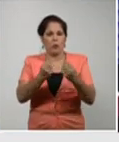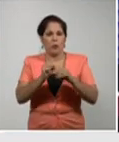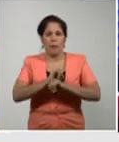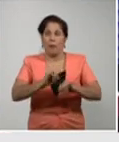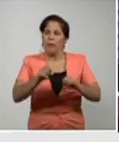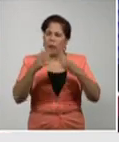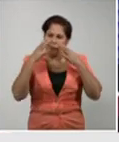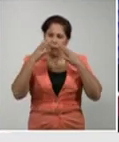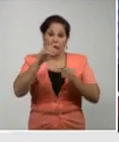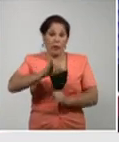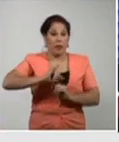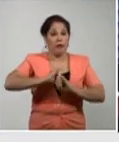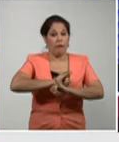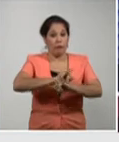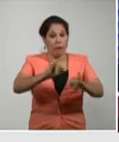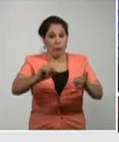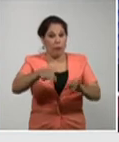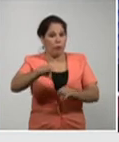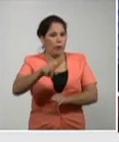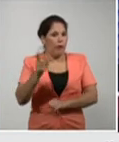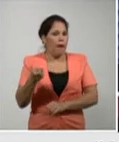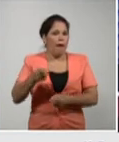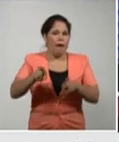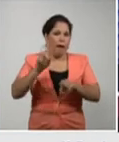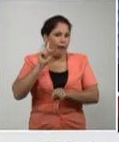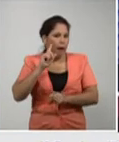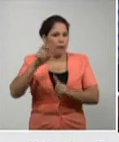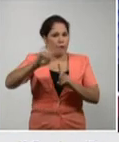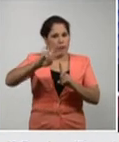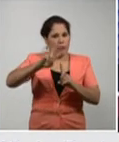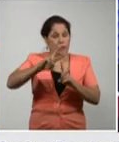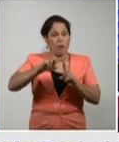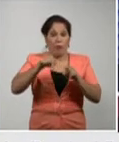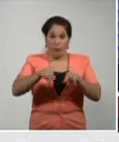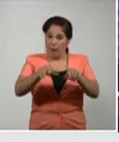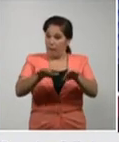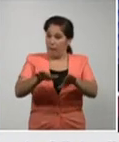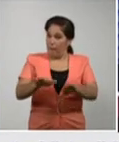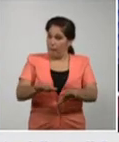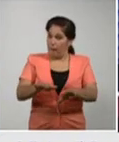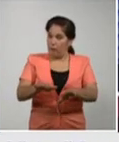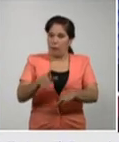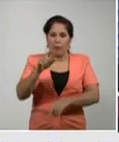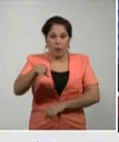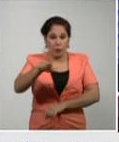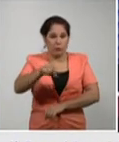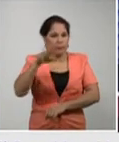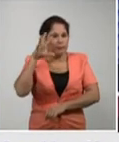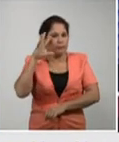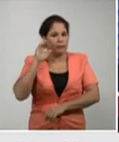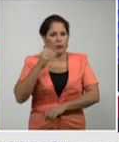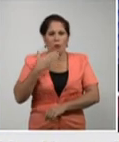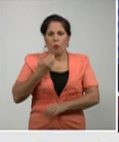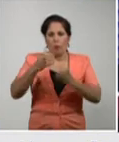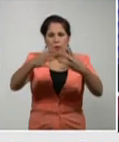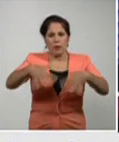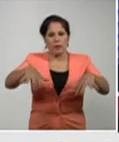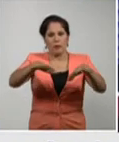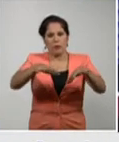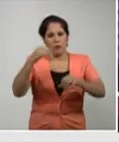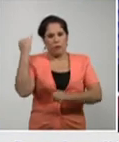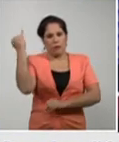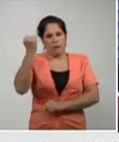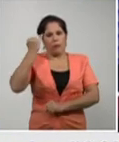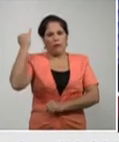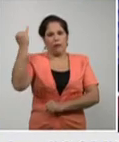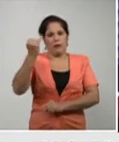también por cada uno de los medios de prensa. Nosotros nos vamos a una pausa para conocer de inmediato la situación internacional,